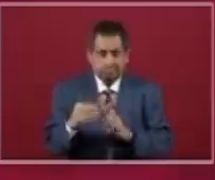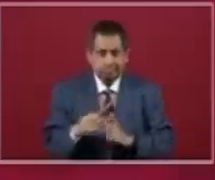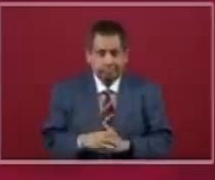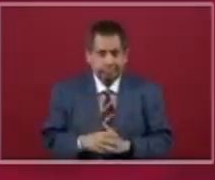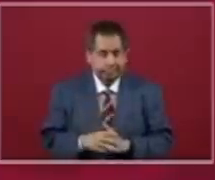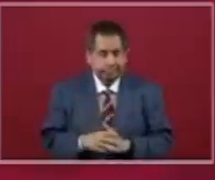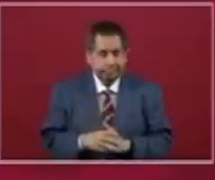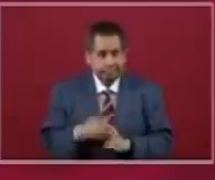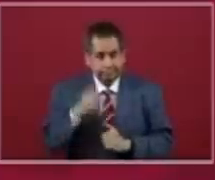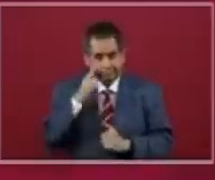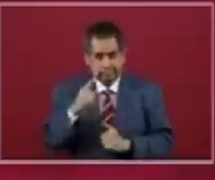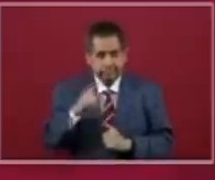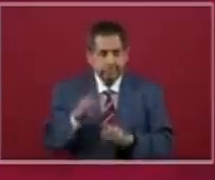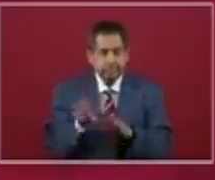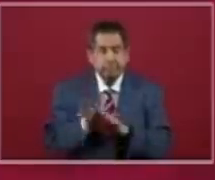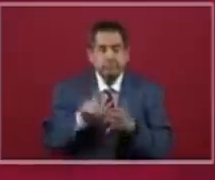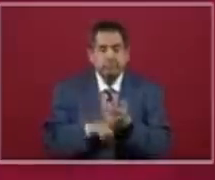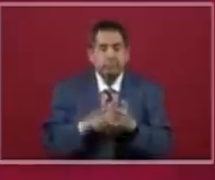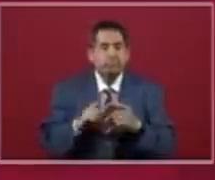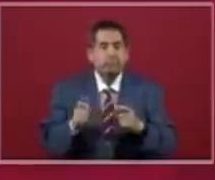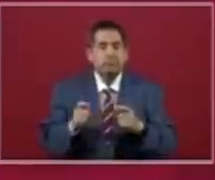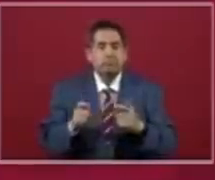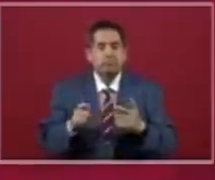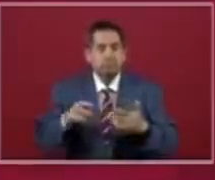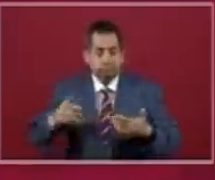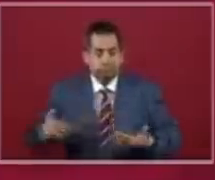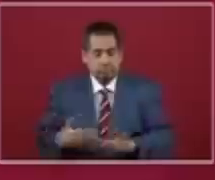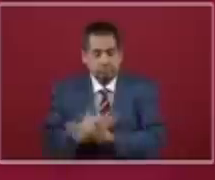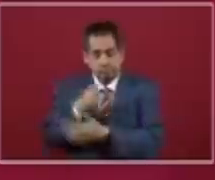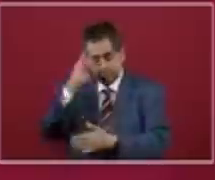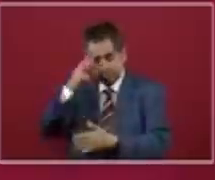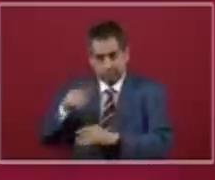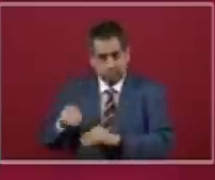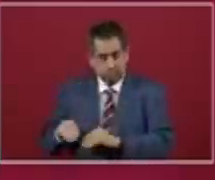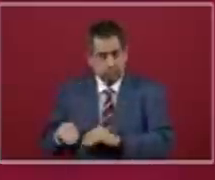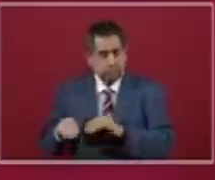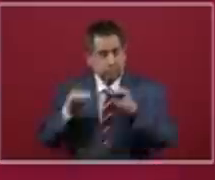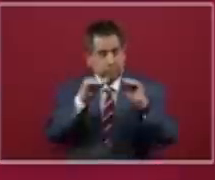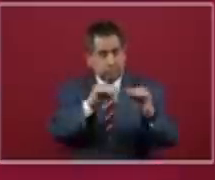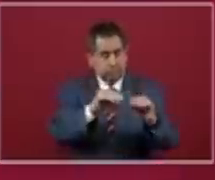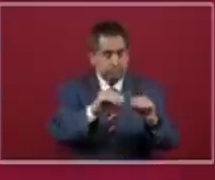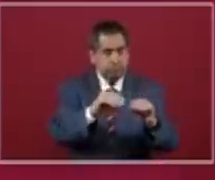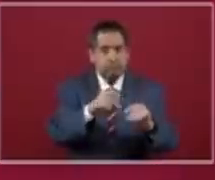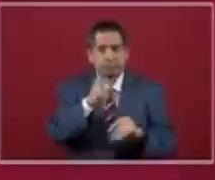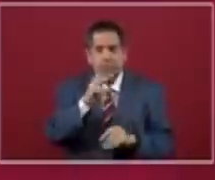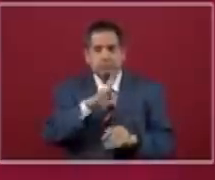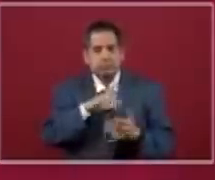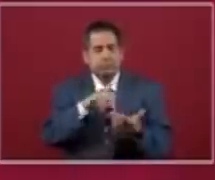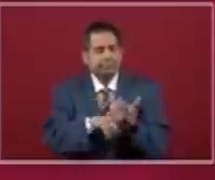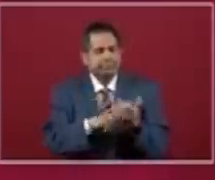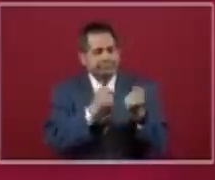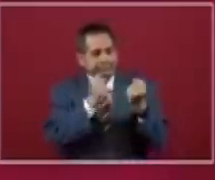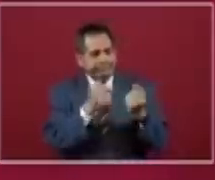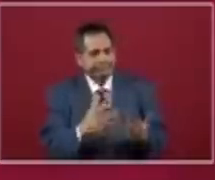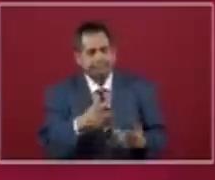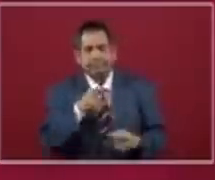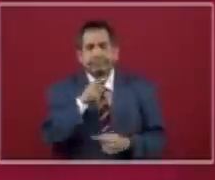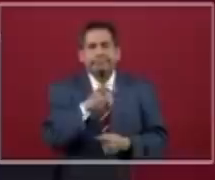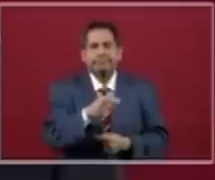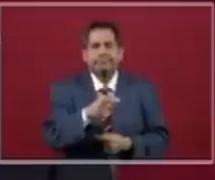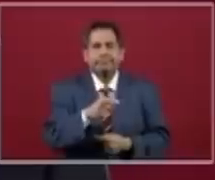porque estamos hablando de los que nacieron en México, pero hay